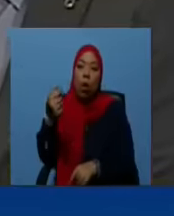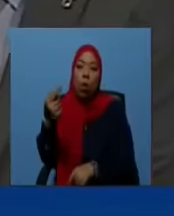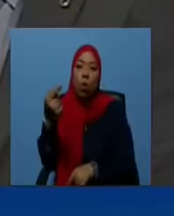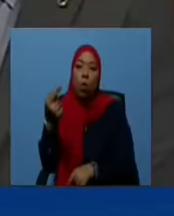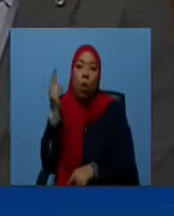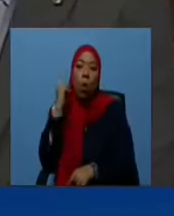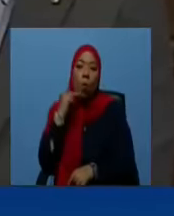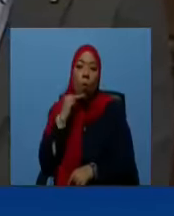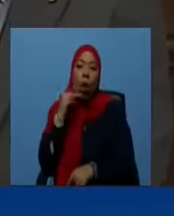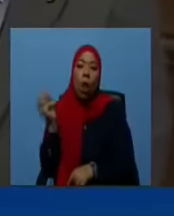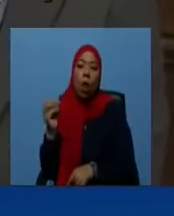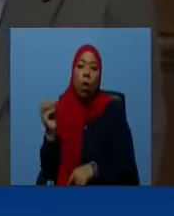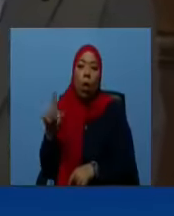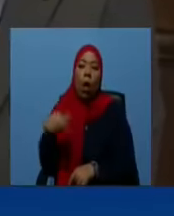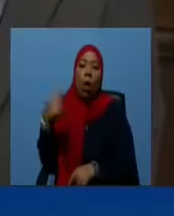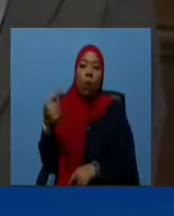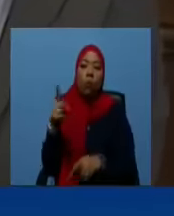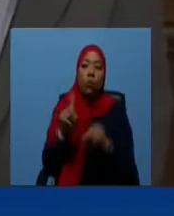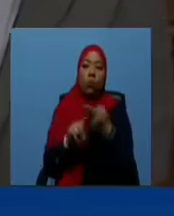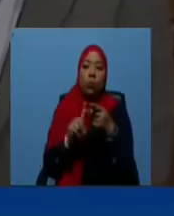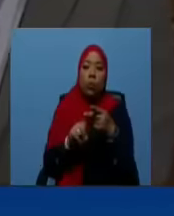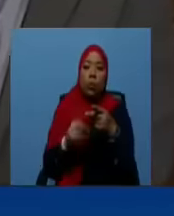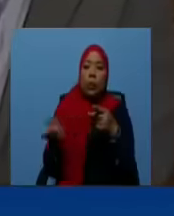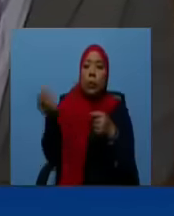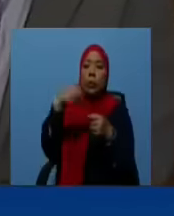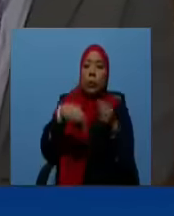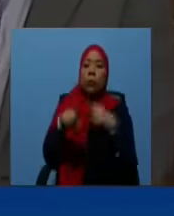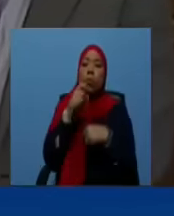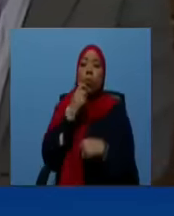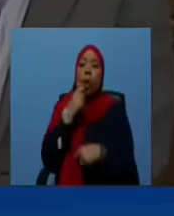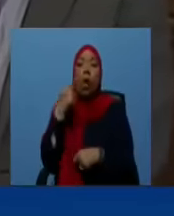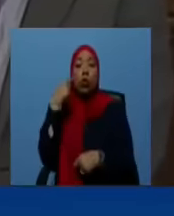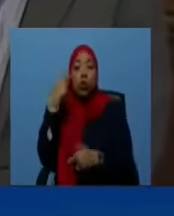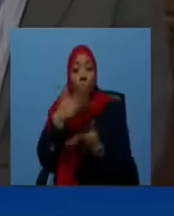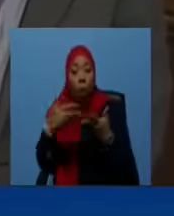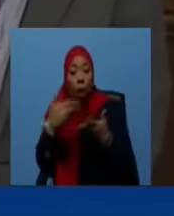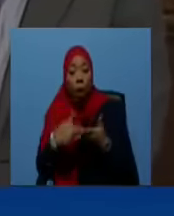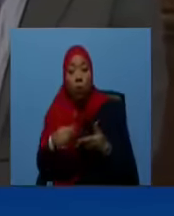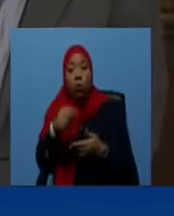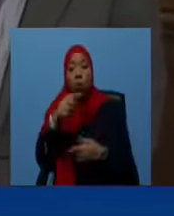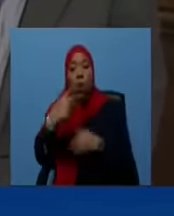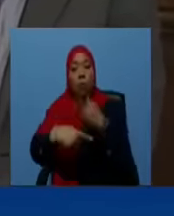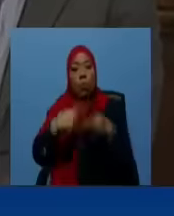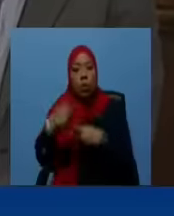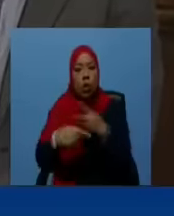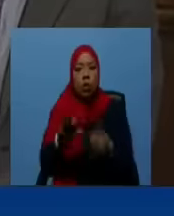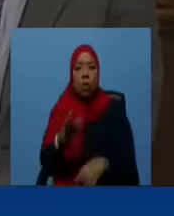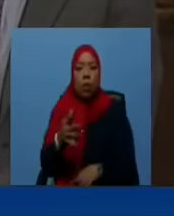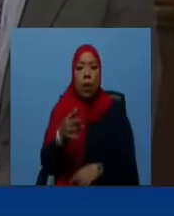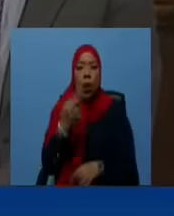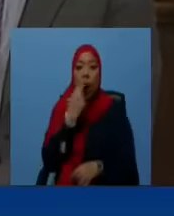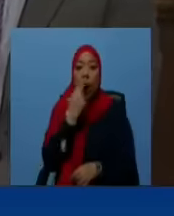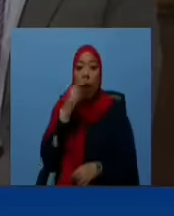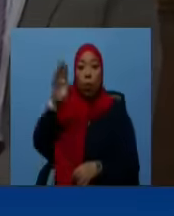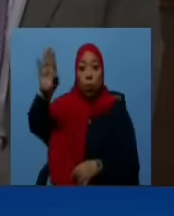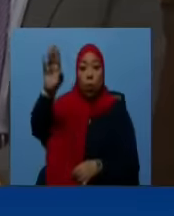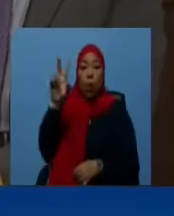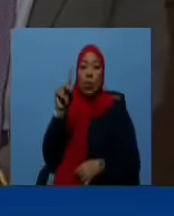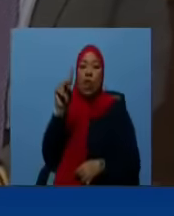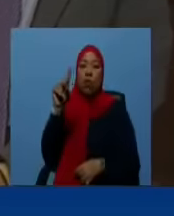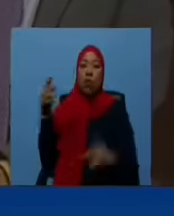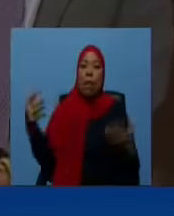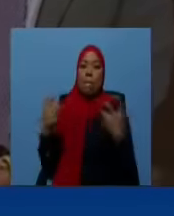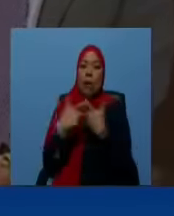Yo había leído, después de la Segunda Guerra Mundial, en Alemania, vivieron un proceso parecido.